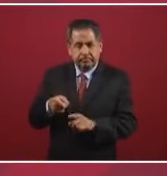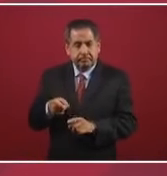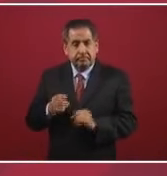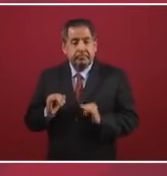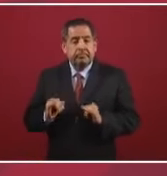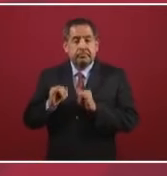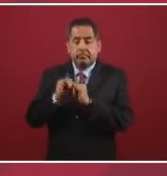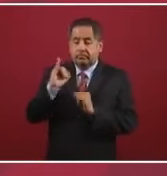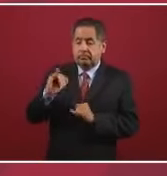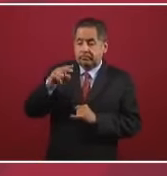de Migración.